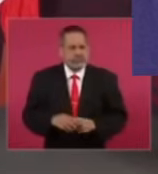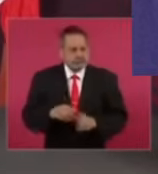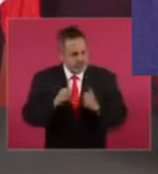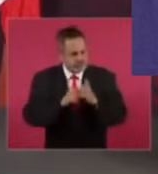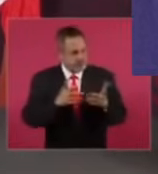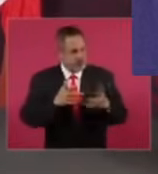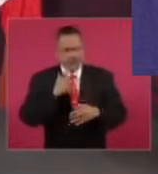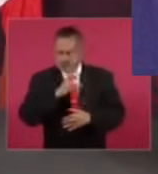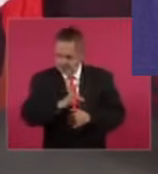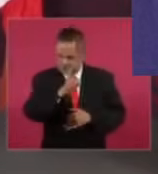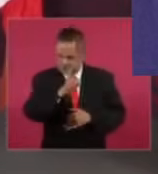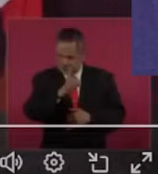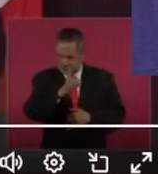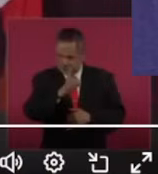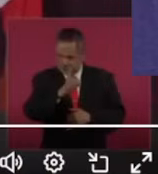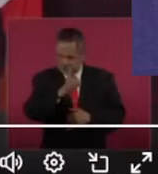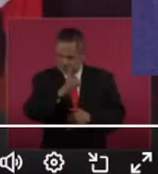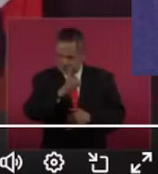respetuosa.